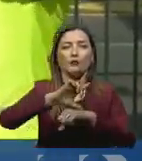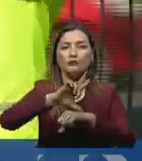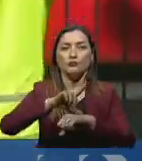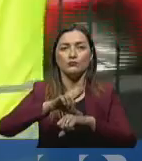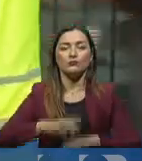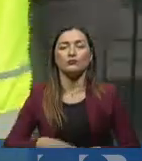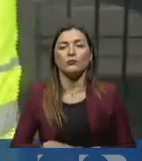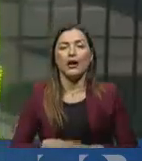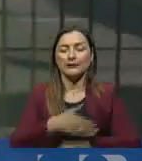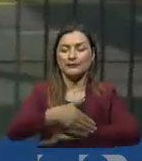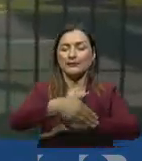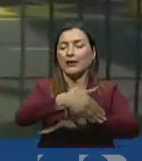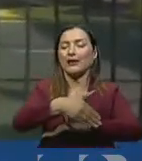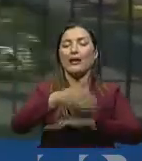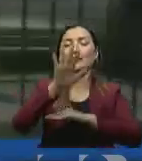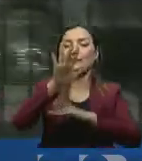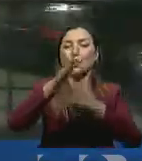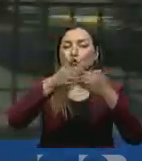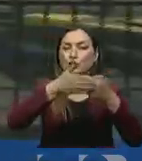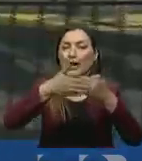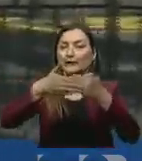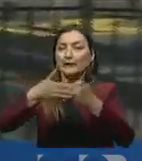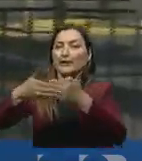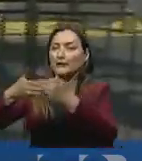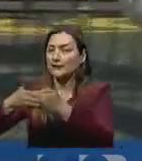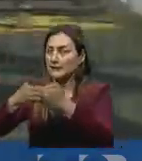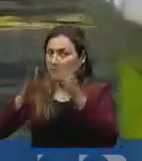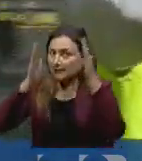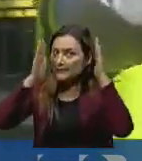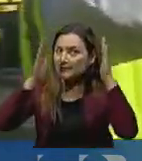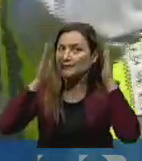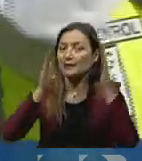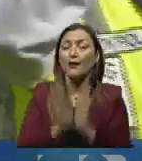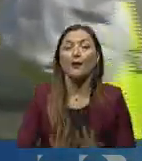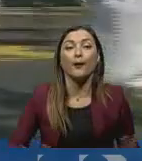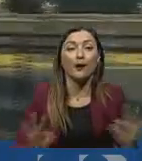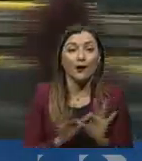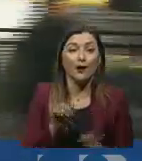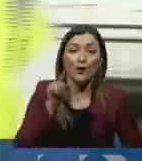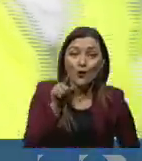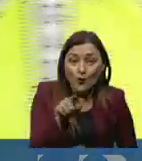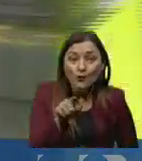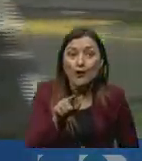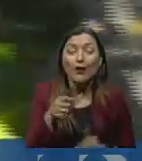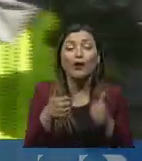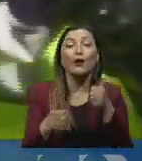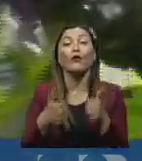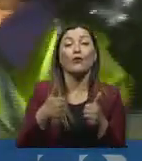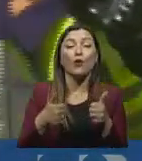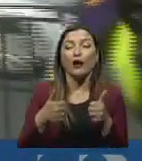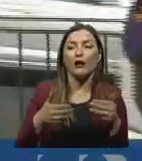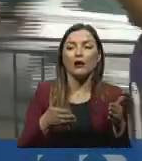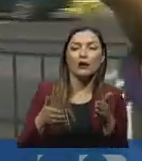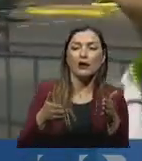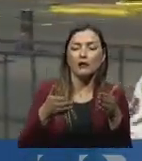5 cierres viales primarios Así que presten mucha atención porque es importante que usted sepa Qué días están al